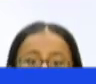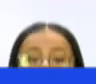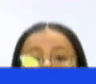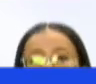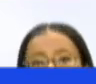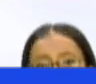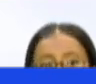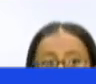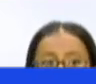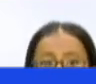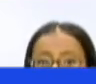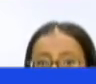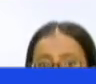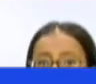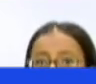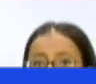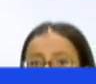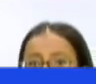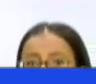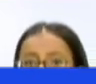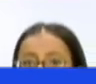número